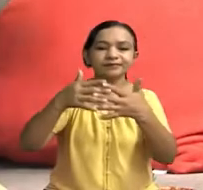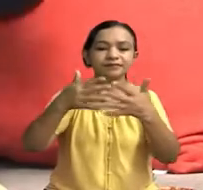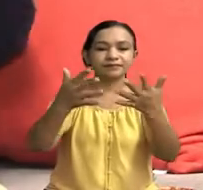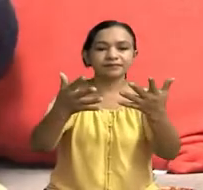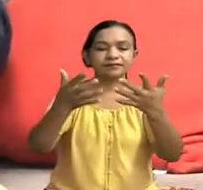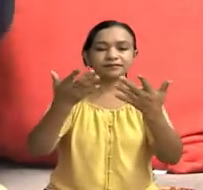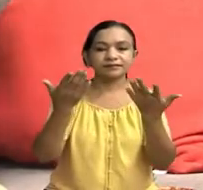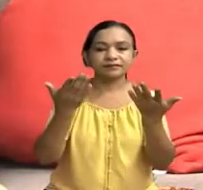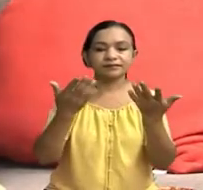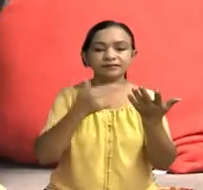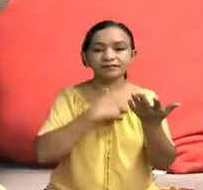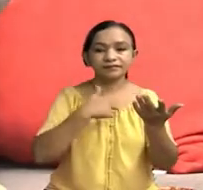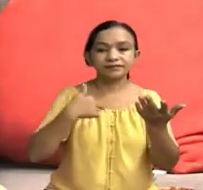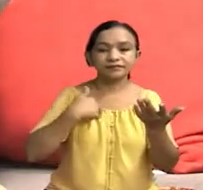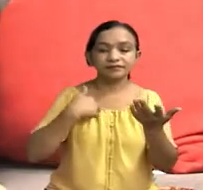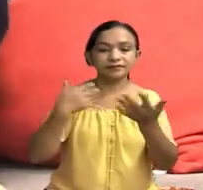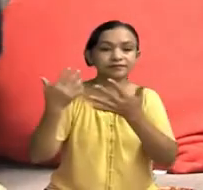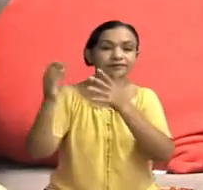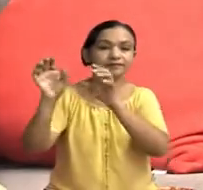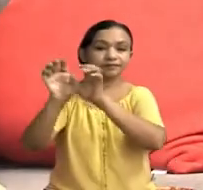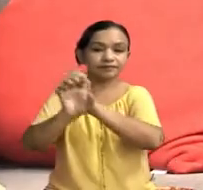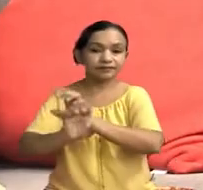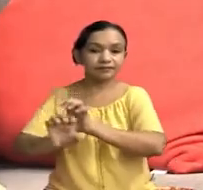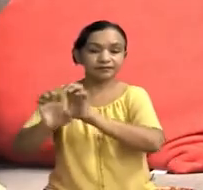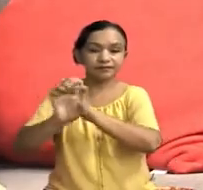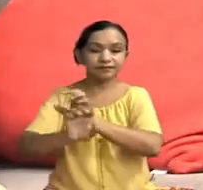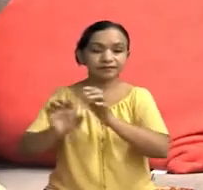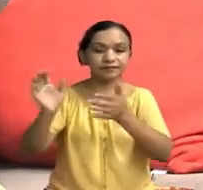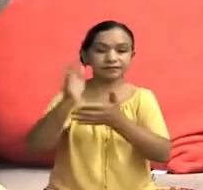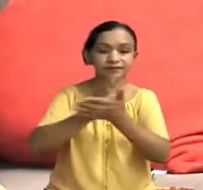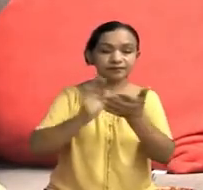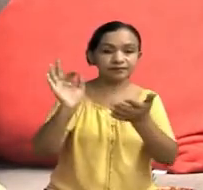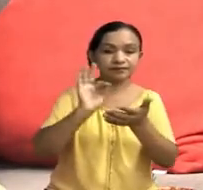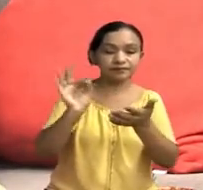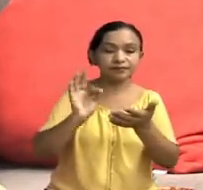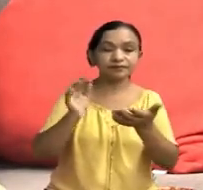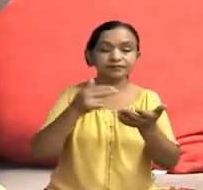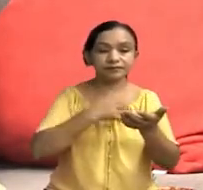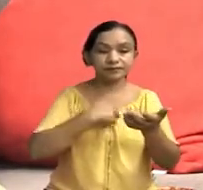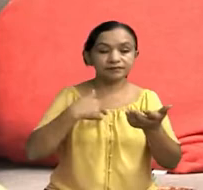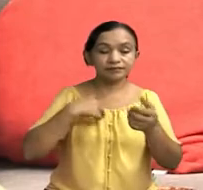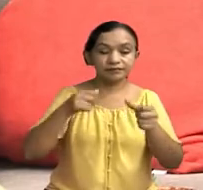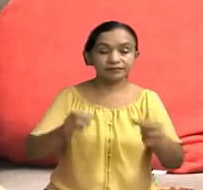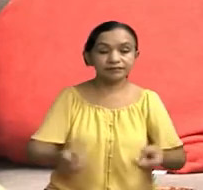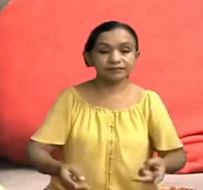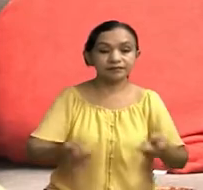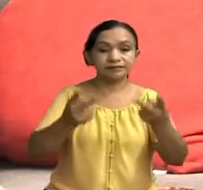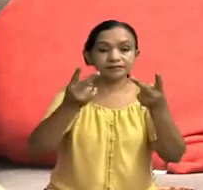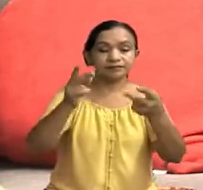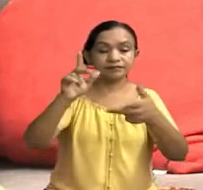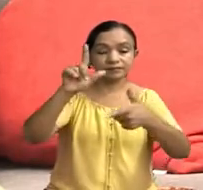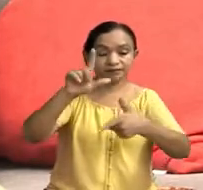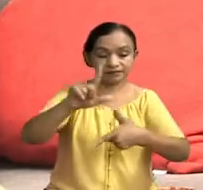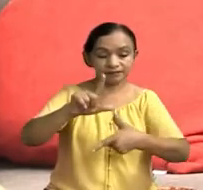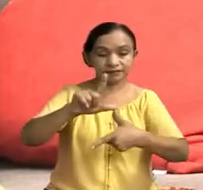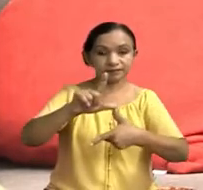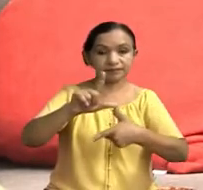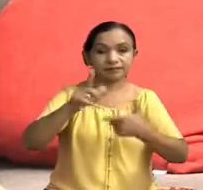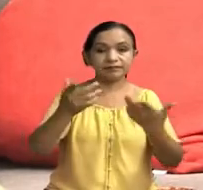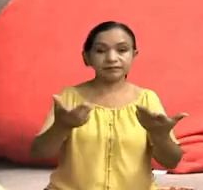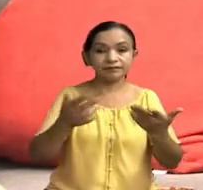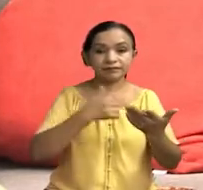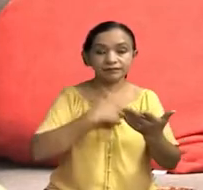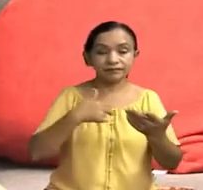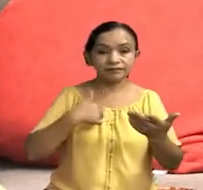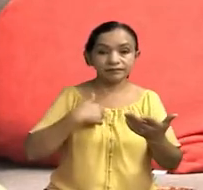también las potencias europeas de una u otra manera siguieron teniendo incidencia pues en la vida de América Latina y el Caribe. Entonces